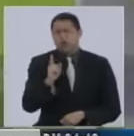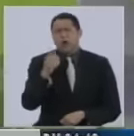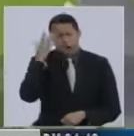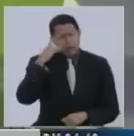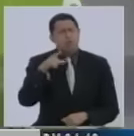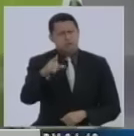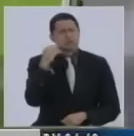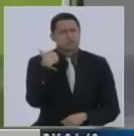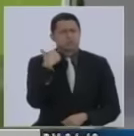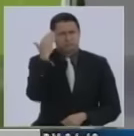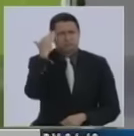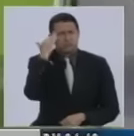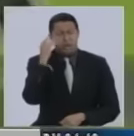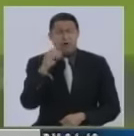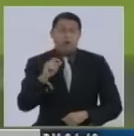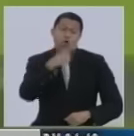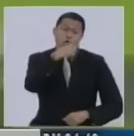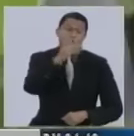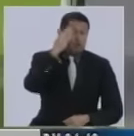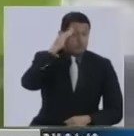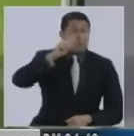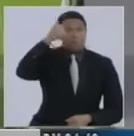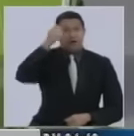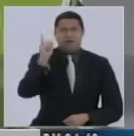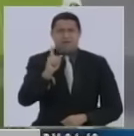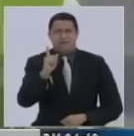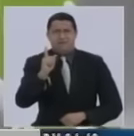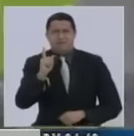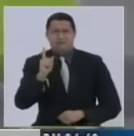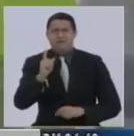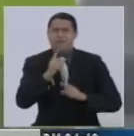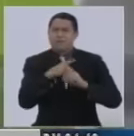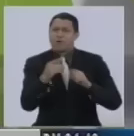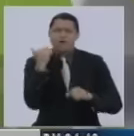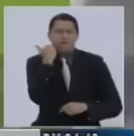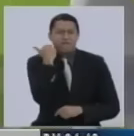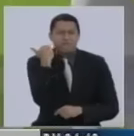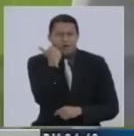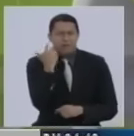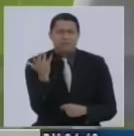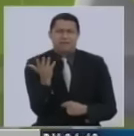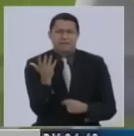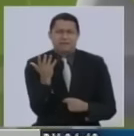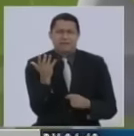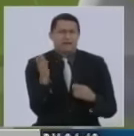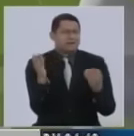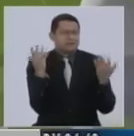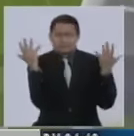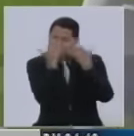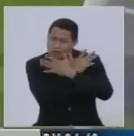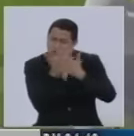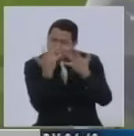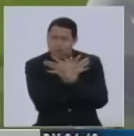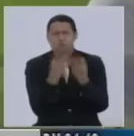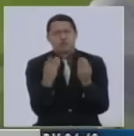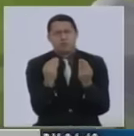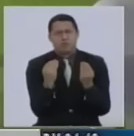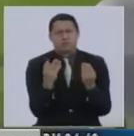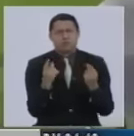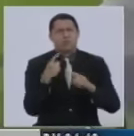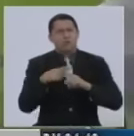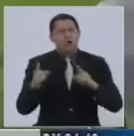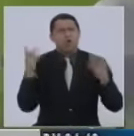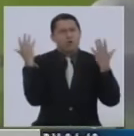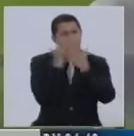que alguna especialidad sepa más que otra sino Simplemente porque la enfermedad es como es como un Camaleón que puede mimetizarse y